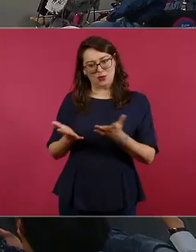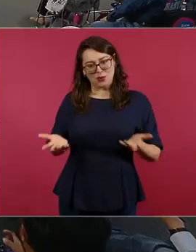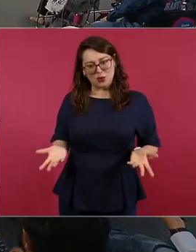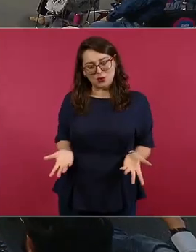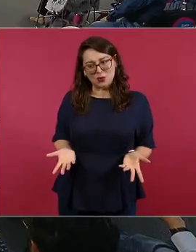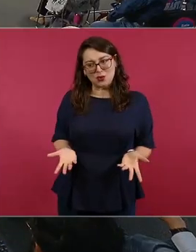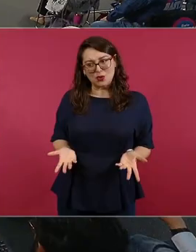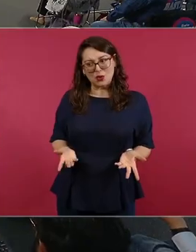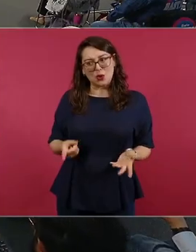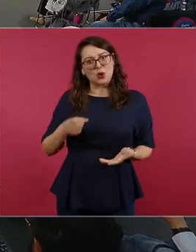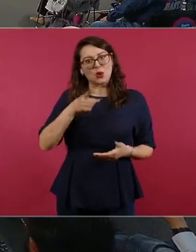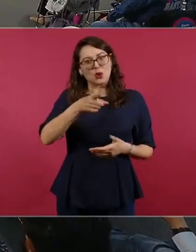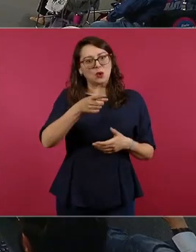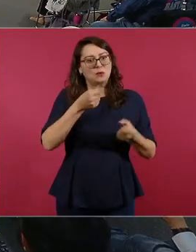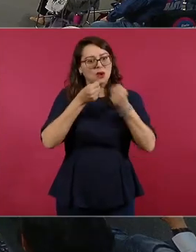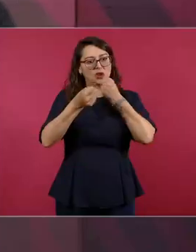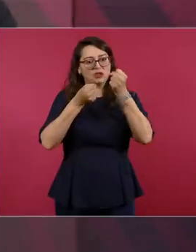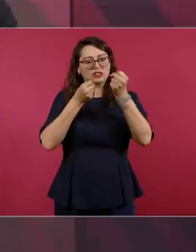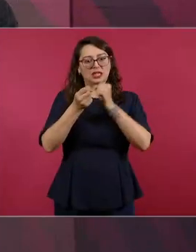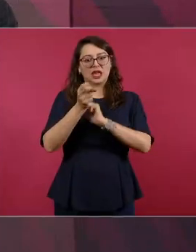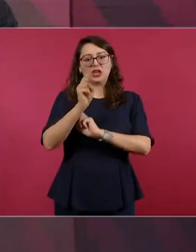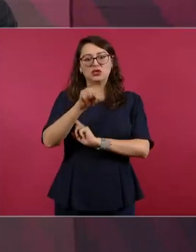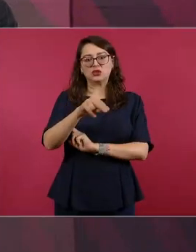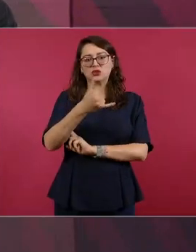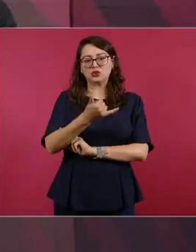de la periodista del New York Times